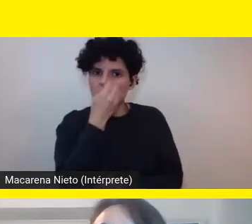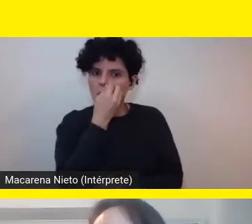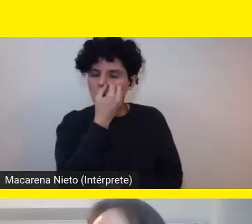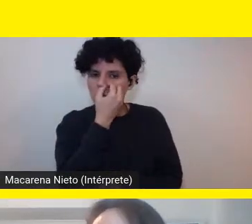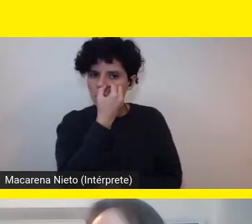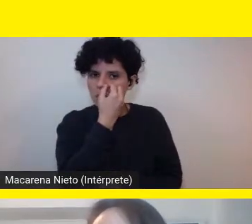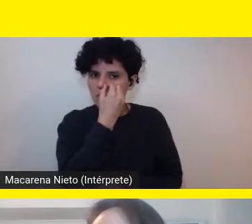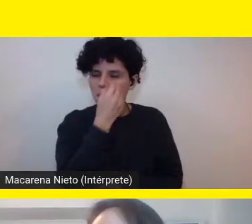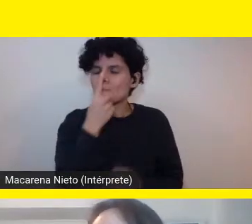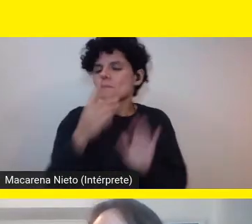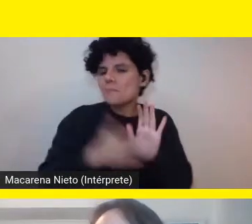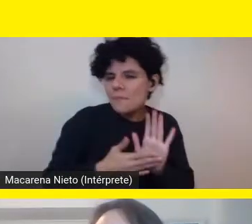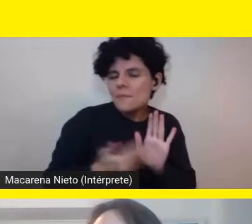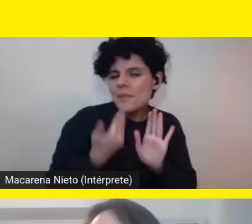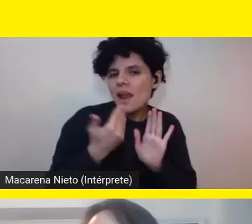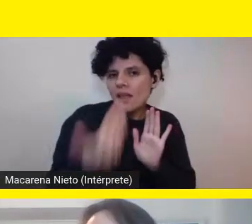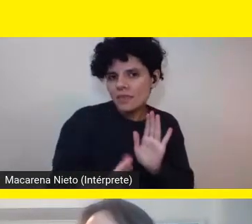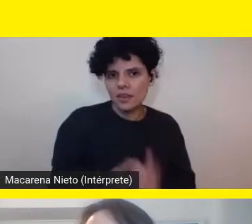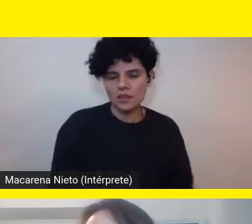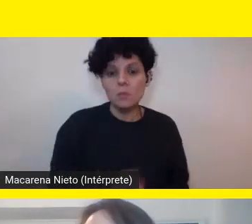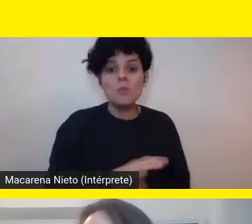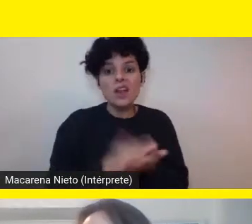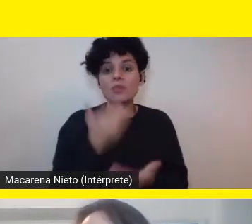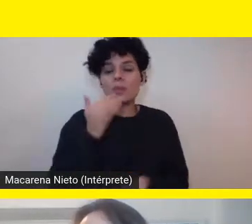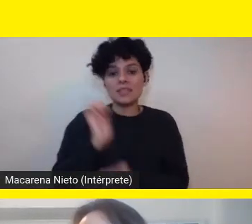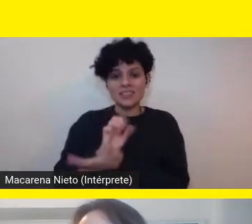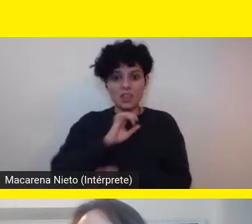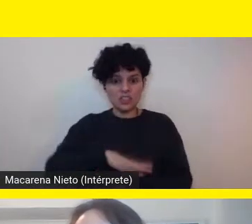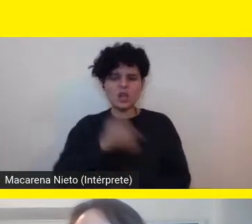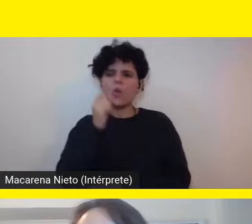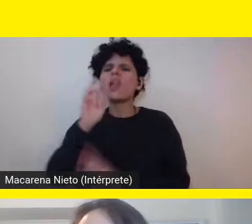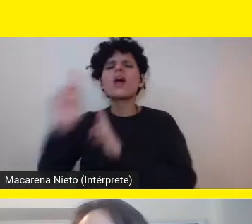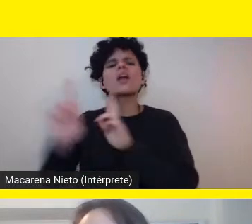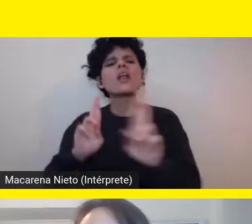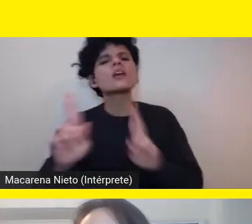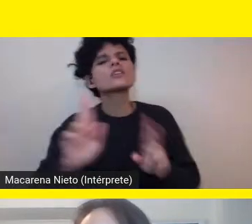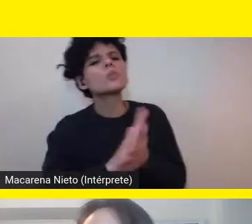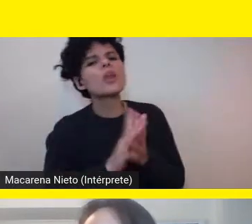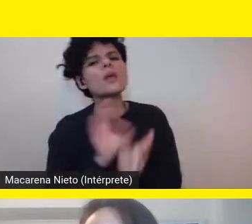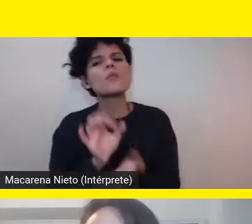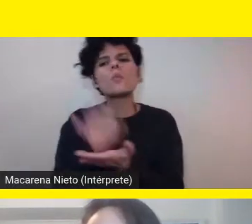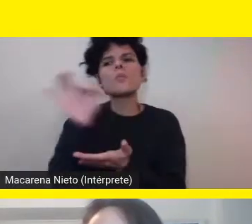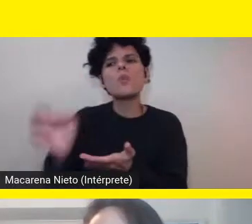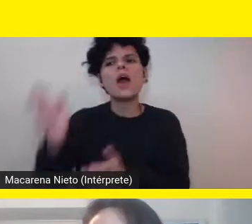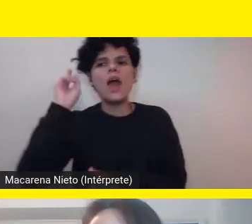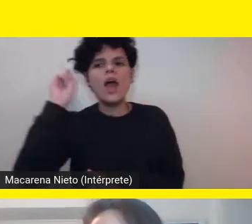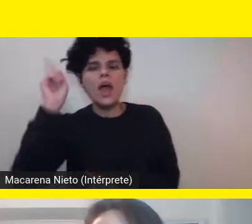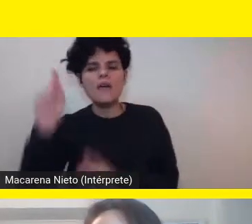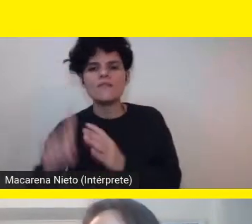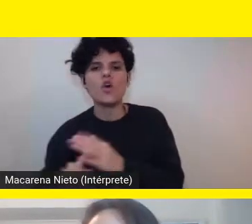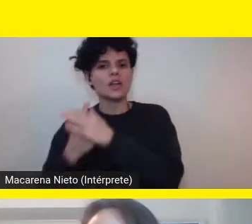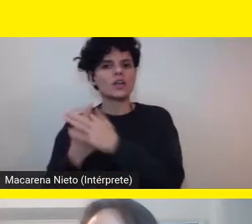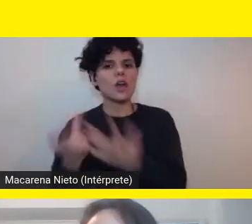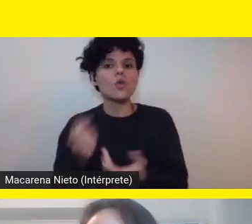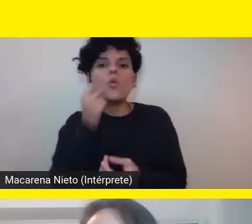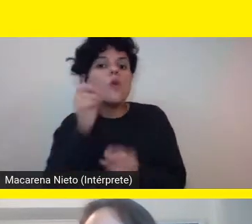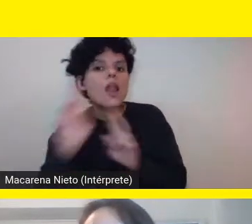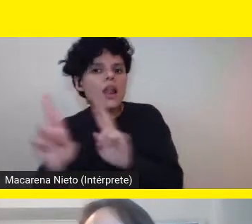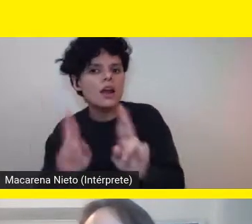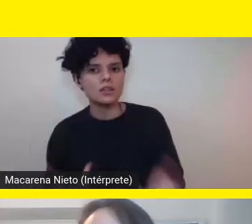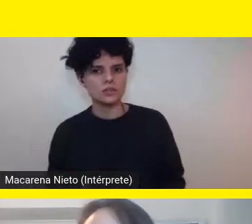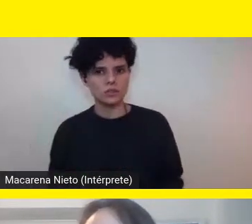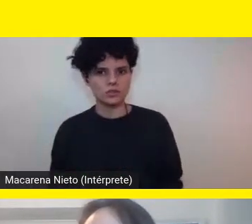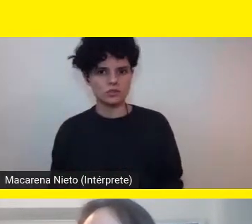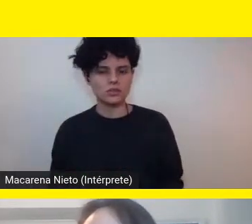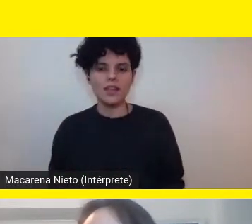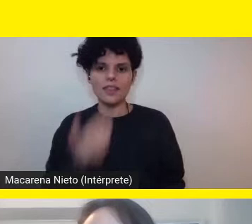es la relación que tiene que tener el Estado chileno con los pueblos originarios del territorio. Y qué